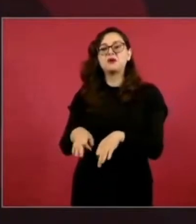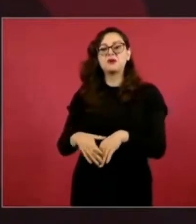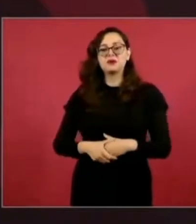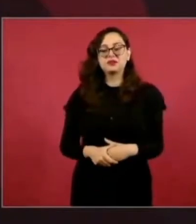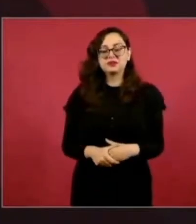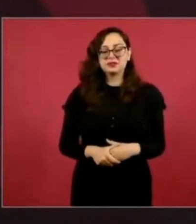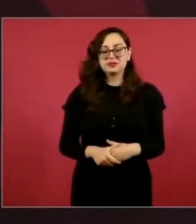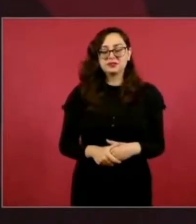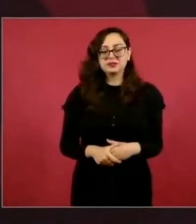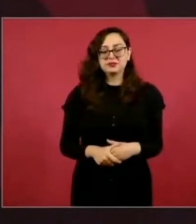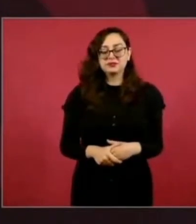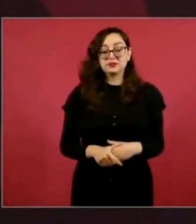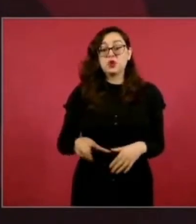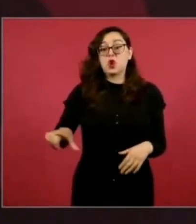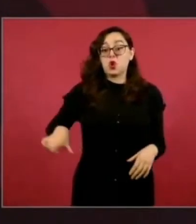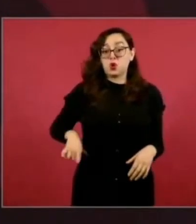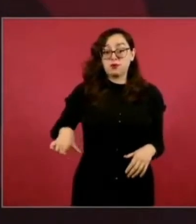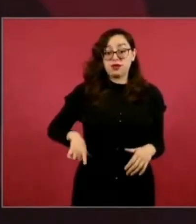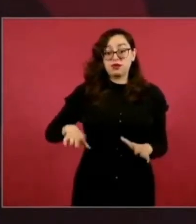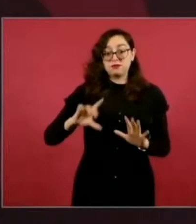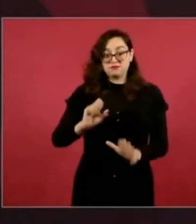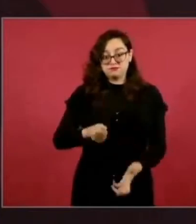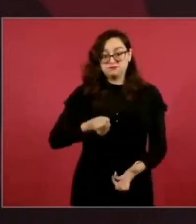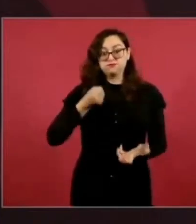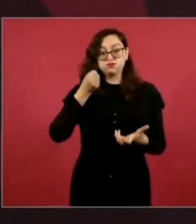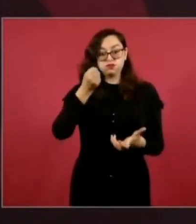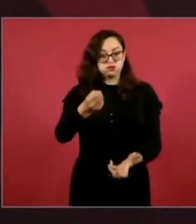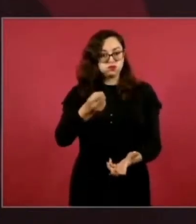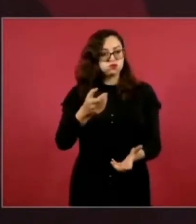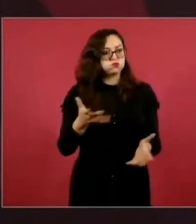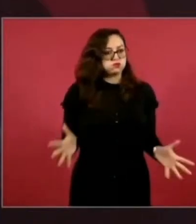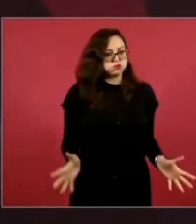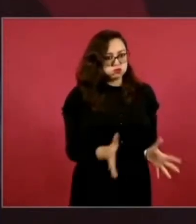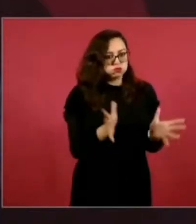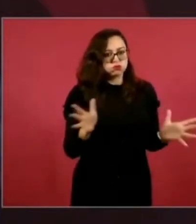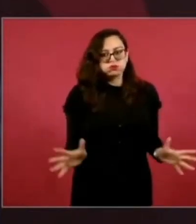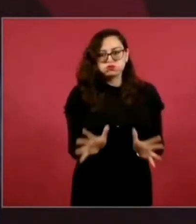la inversión pública también ha crecido muchísimo.